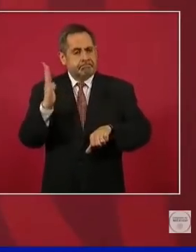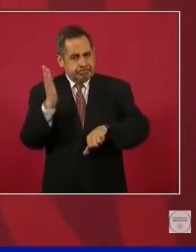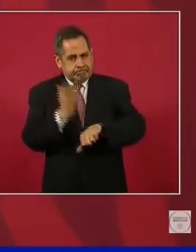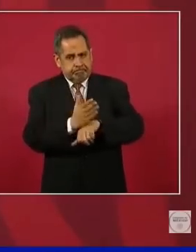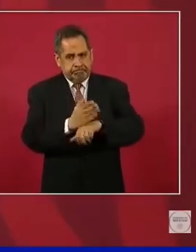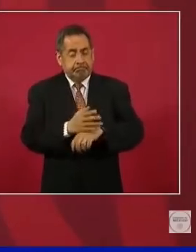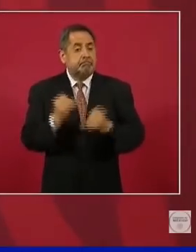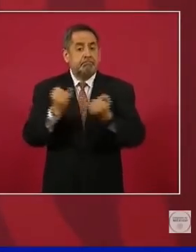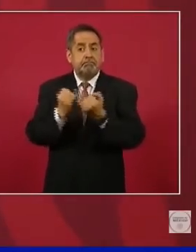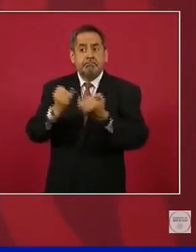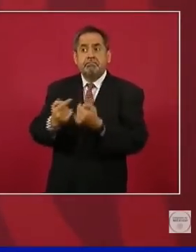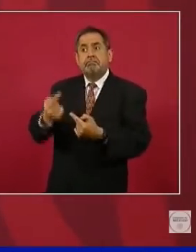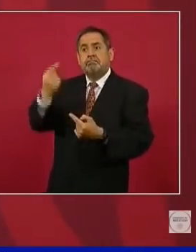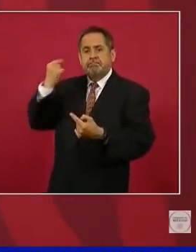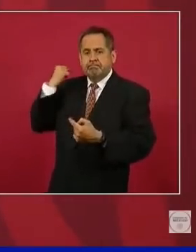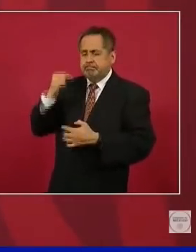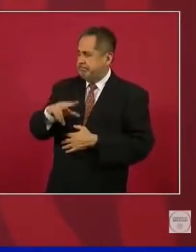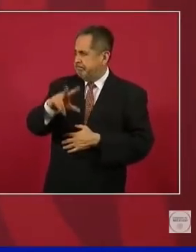somos iguales.